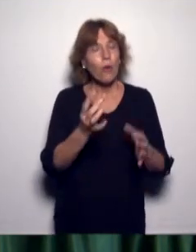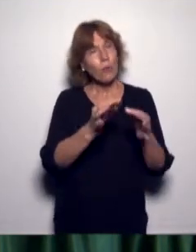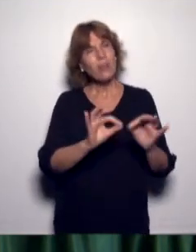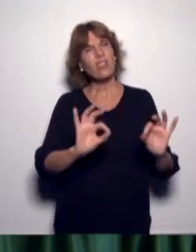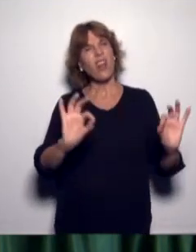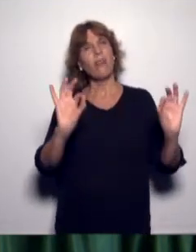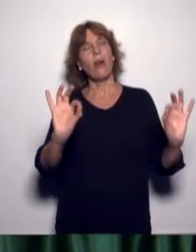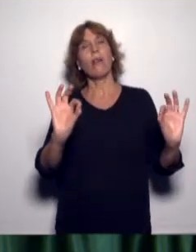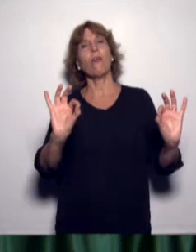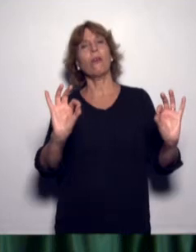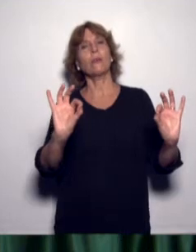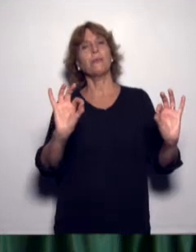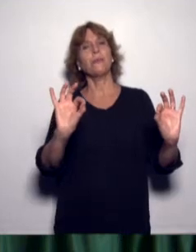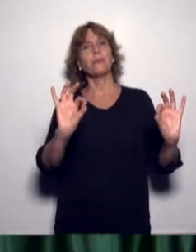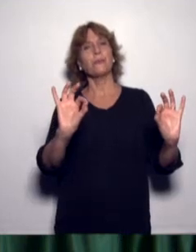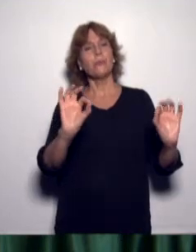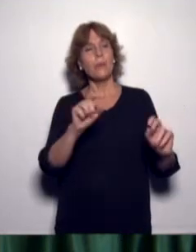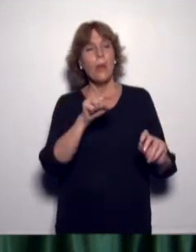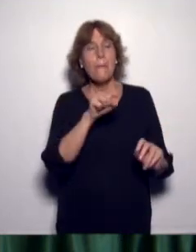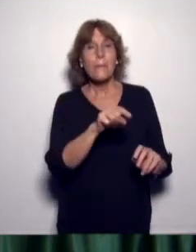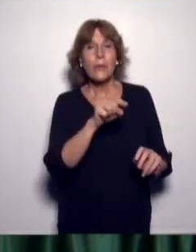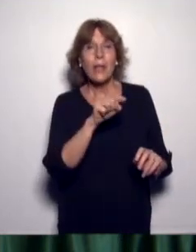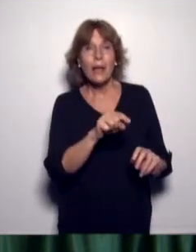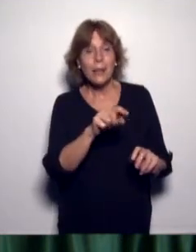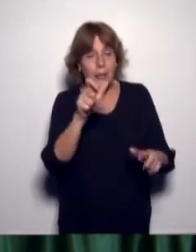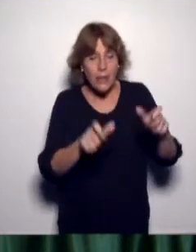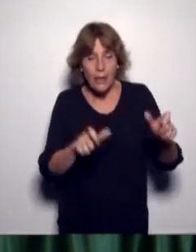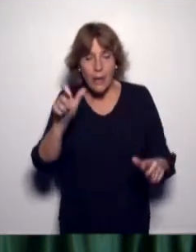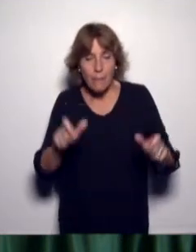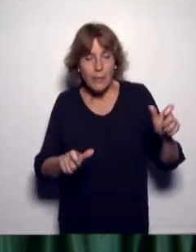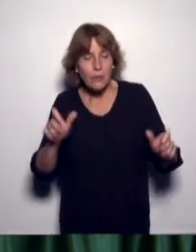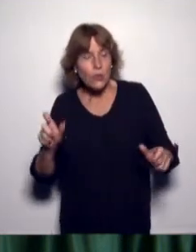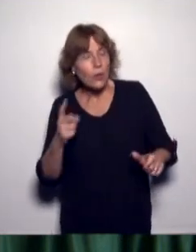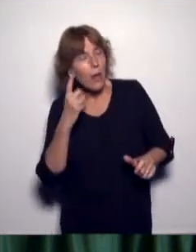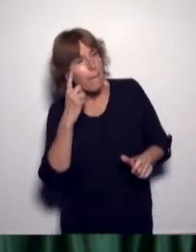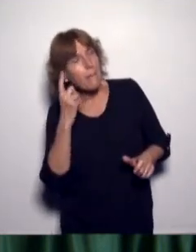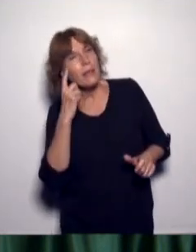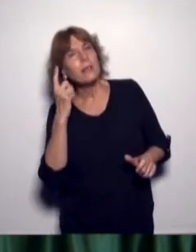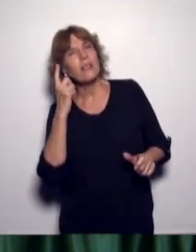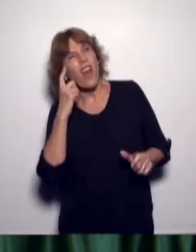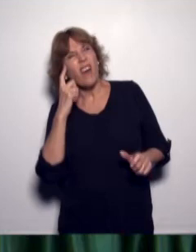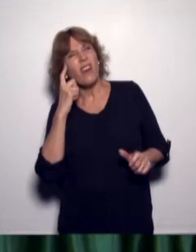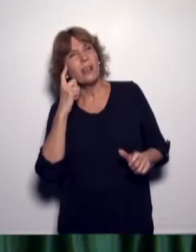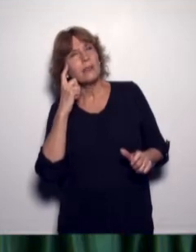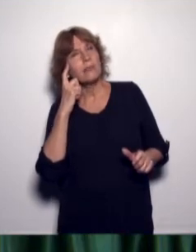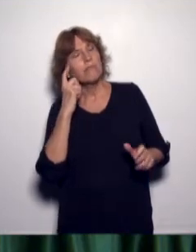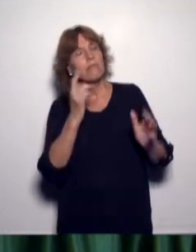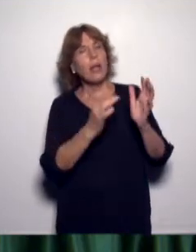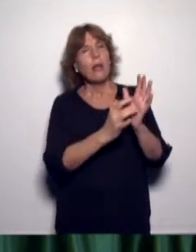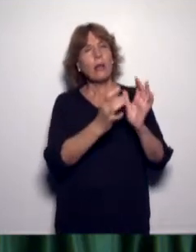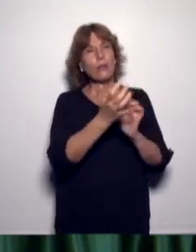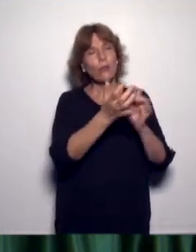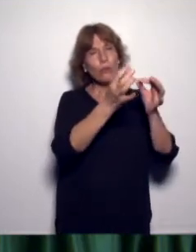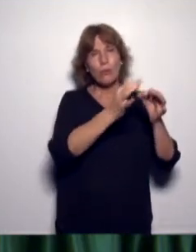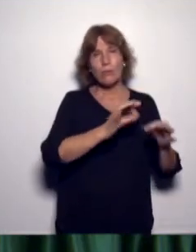conectar el mesianismo de Jesús con un mesianismo humano, con un mesianismo terreno, el rey o